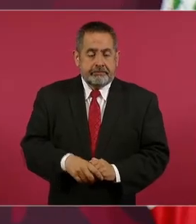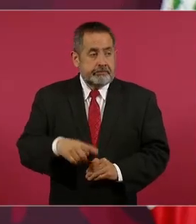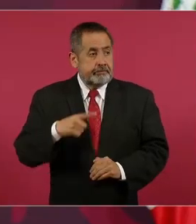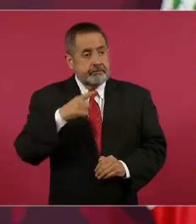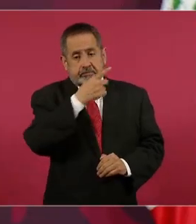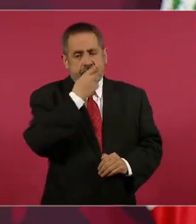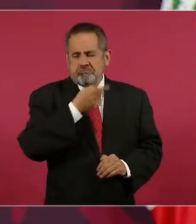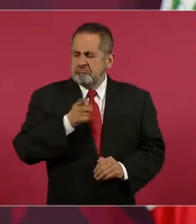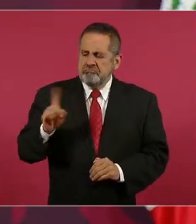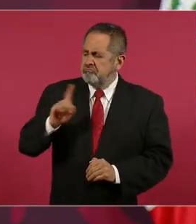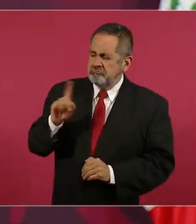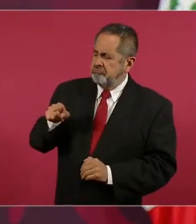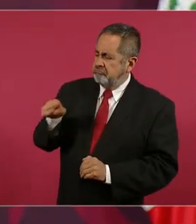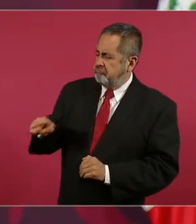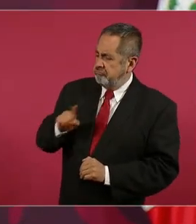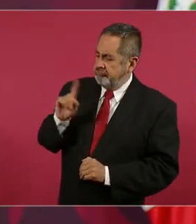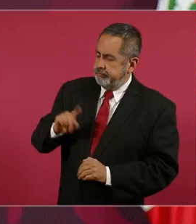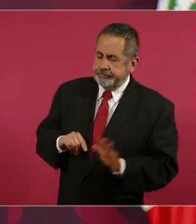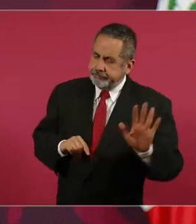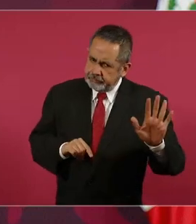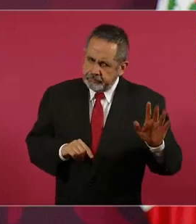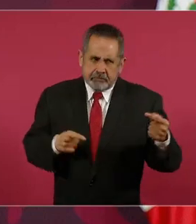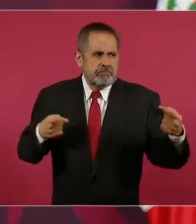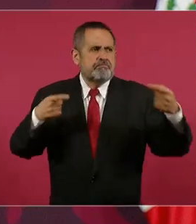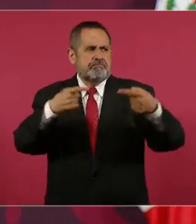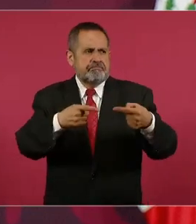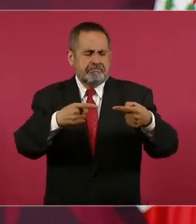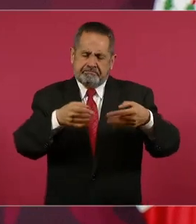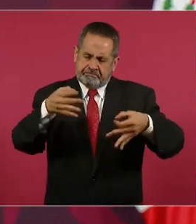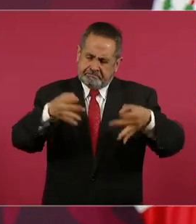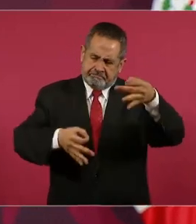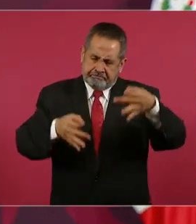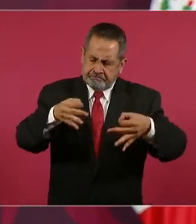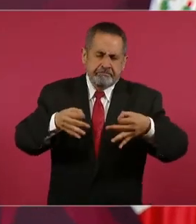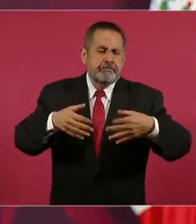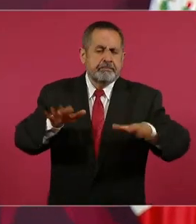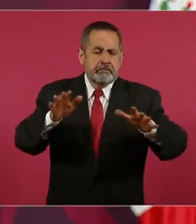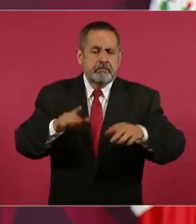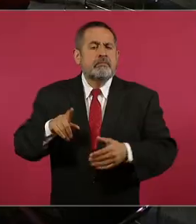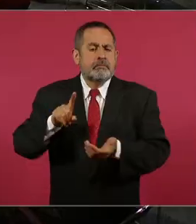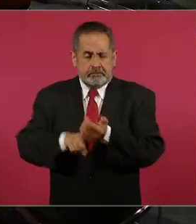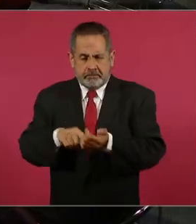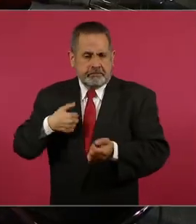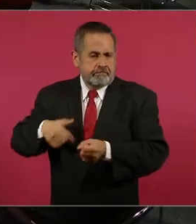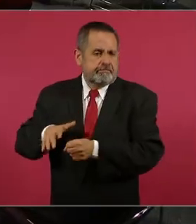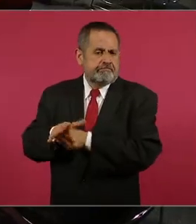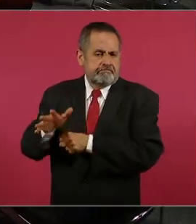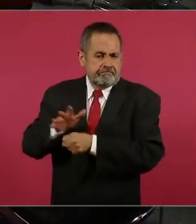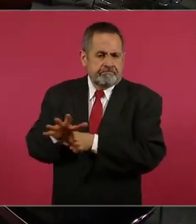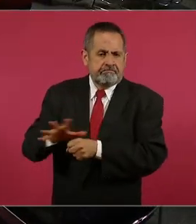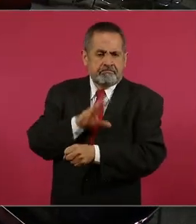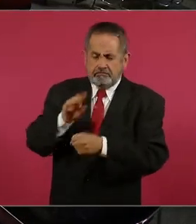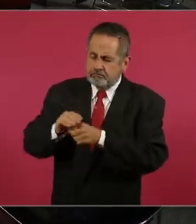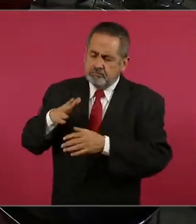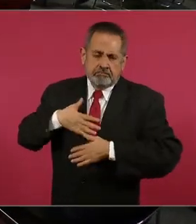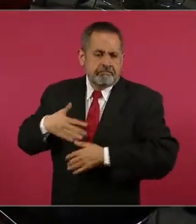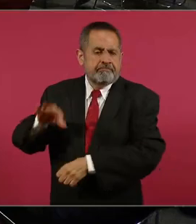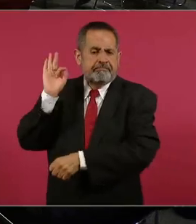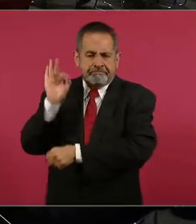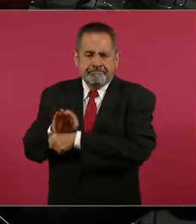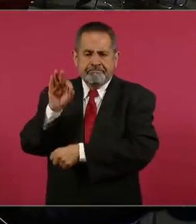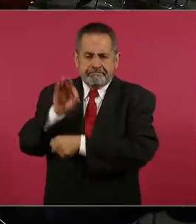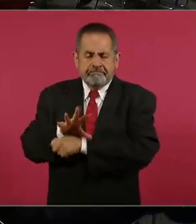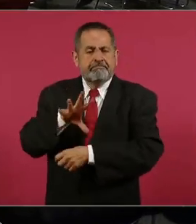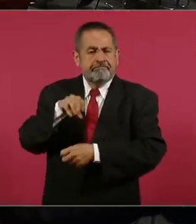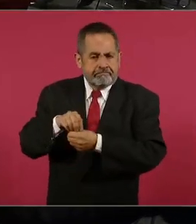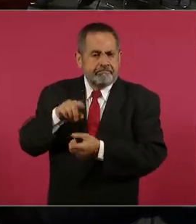sostienen lo contrario, por eso es esta controversia, pero tenemos nosotros que defender el